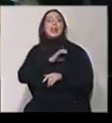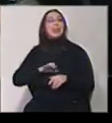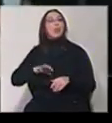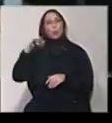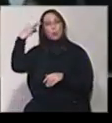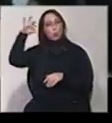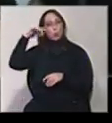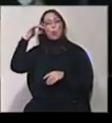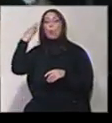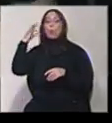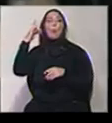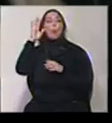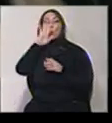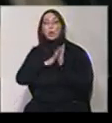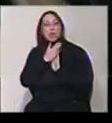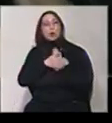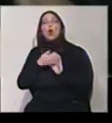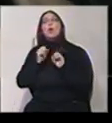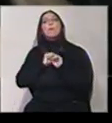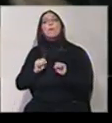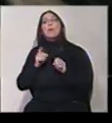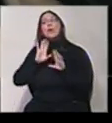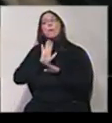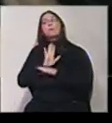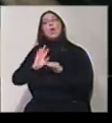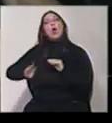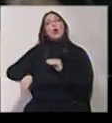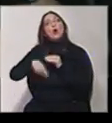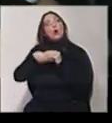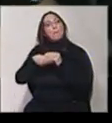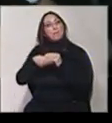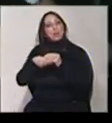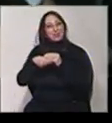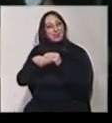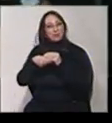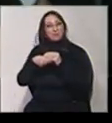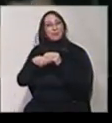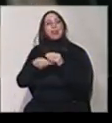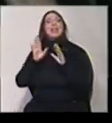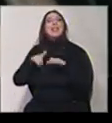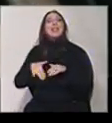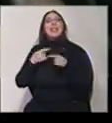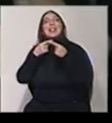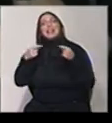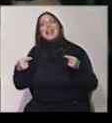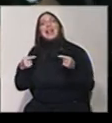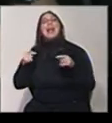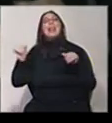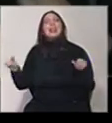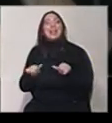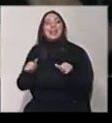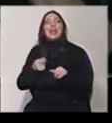tener las posibilidades de complementación, de complementariedad en determinado tipo de tareas, que son